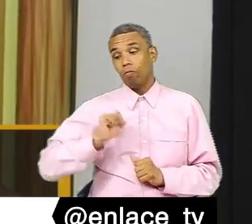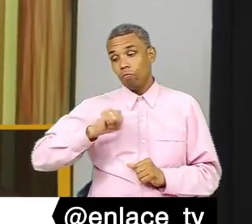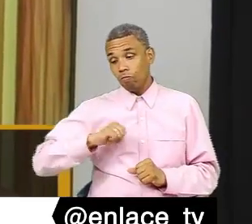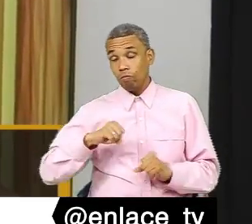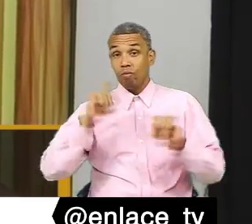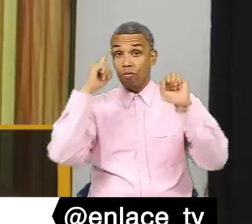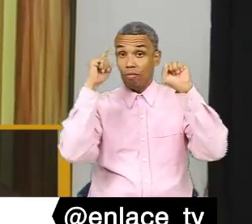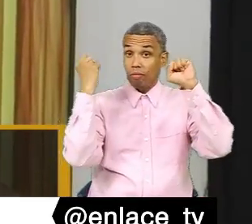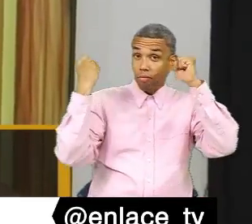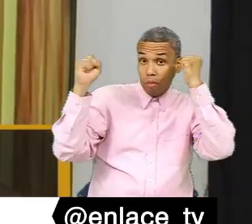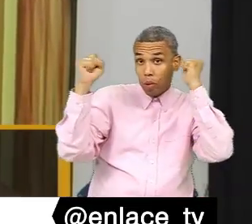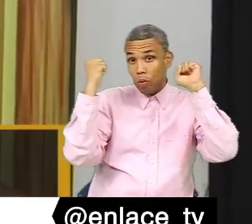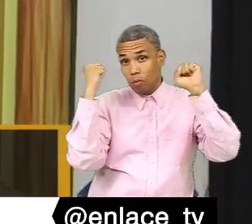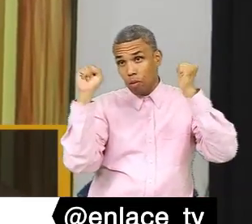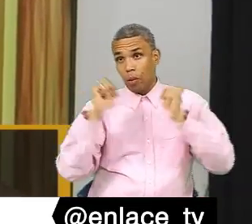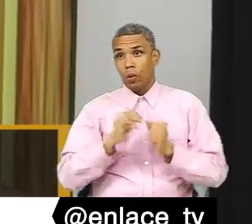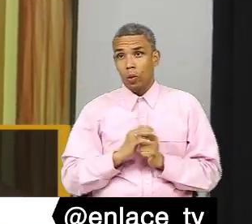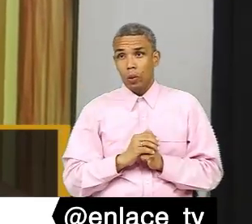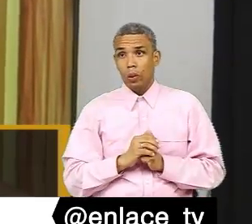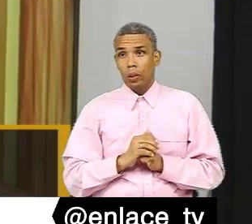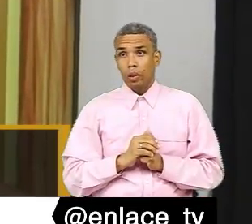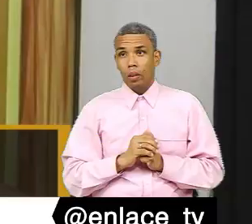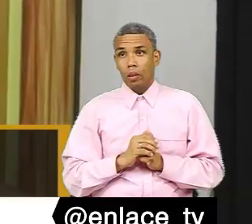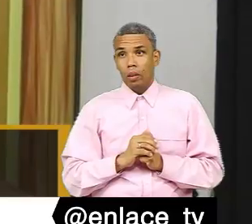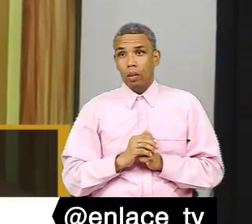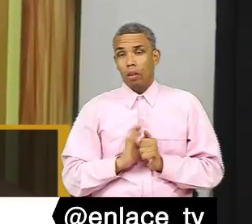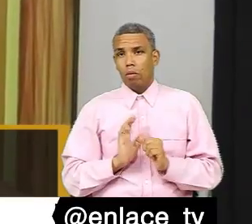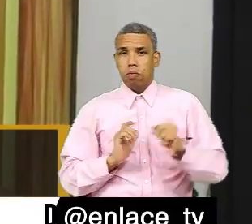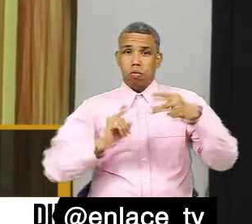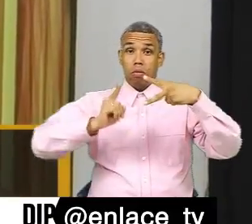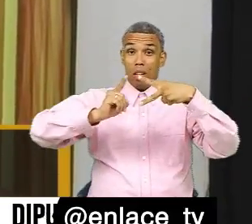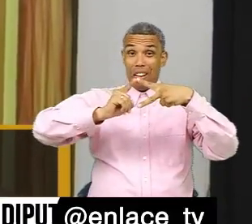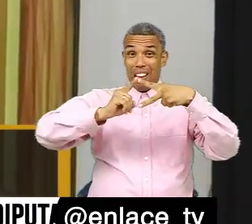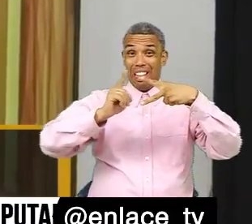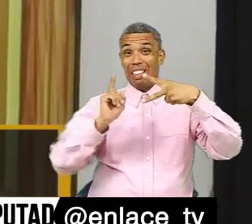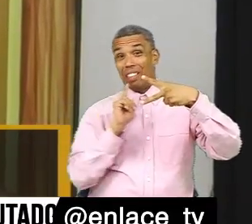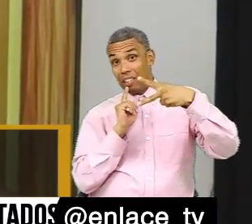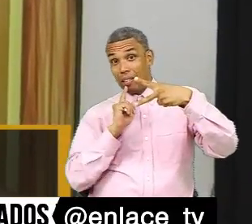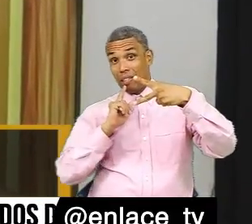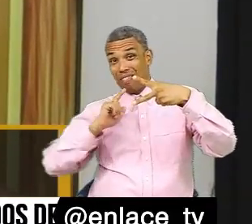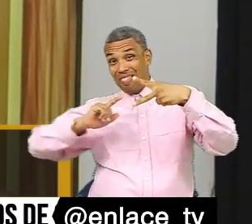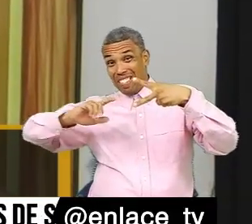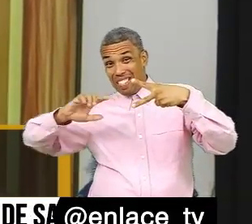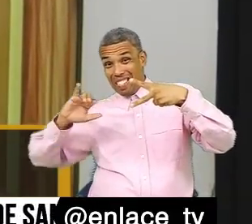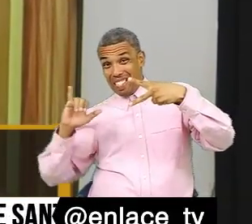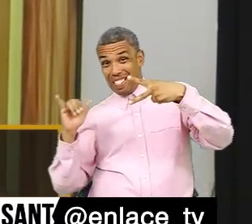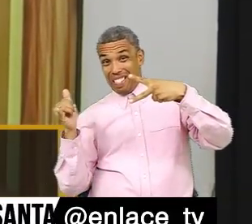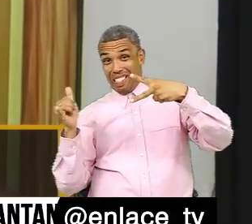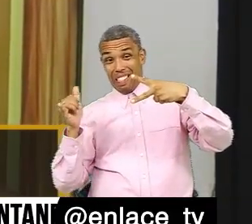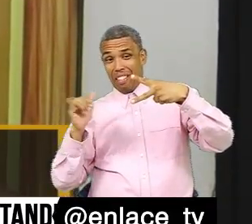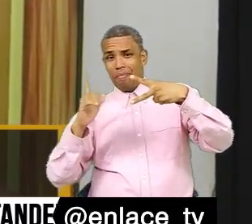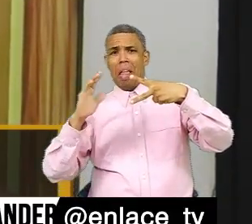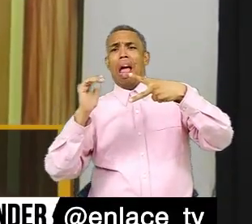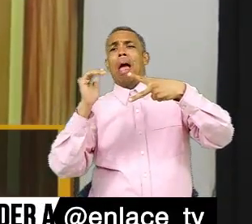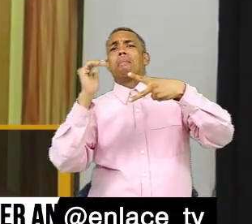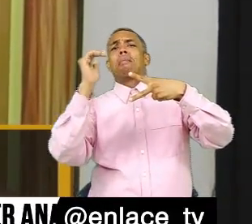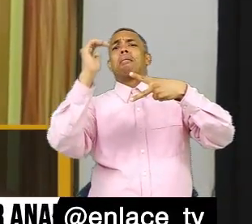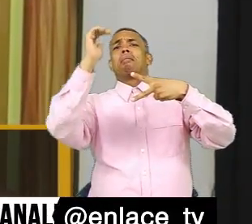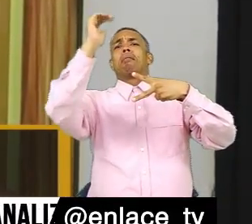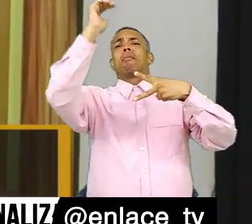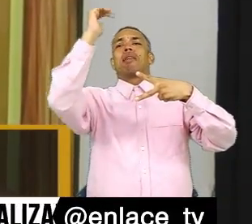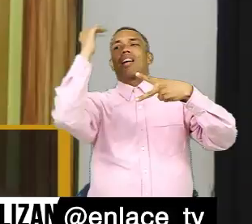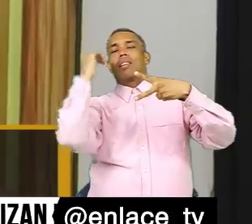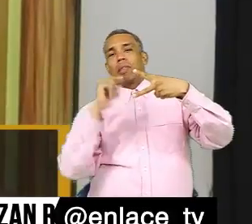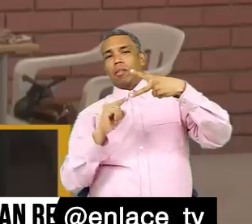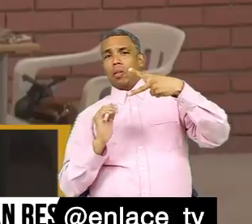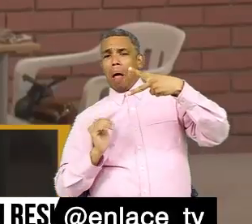en una gran desventaja, pero le pusimos la fe, creímos, tomamos una decisión de conciencia y gracias a Dios los